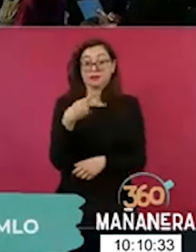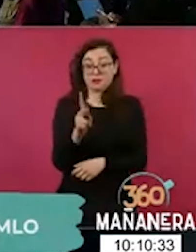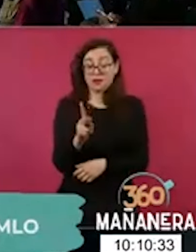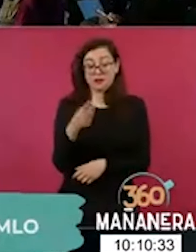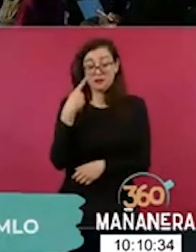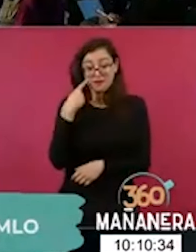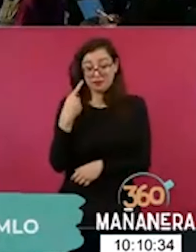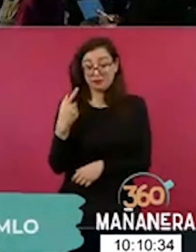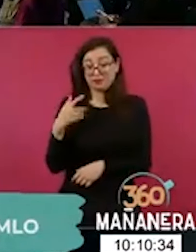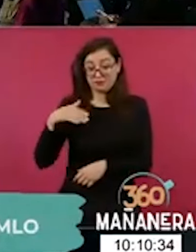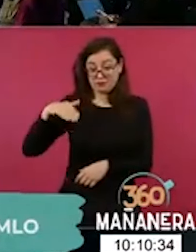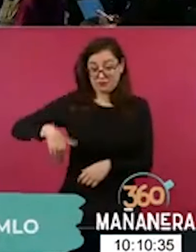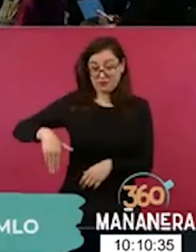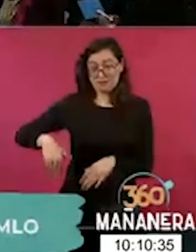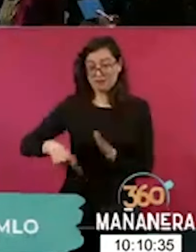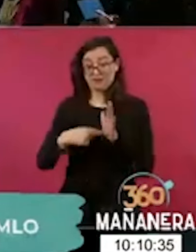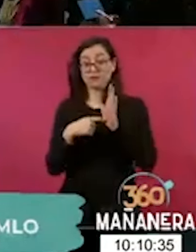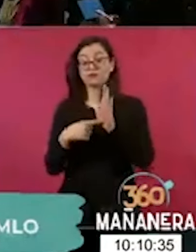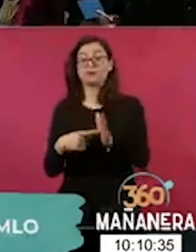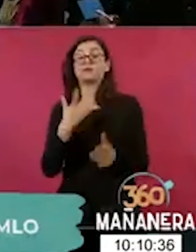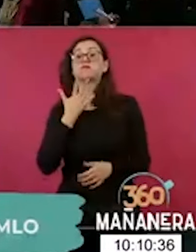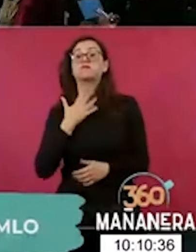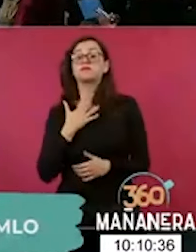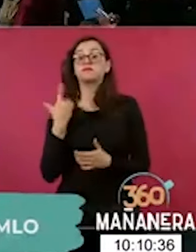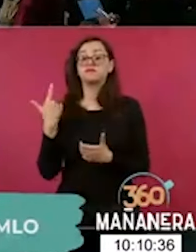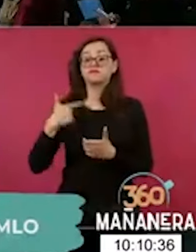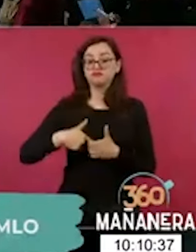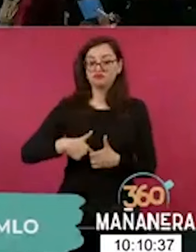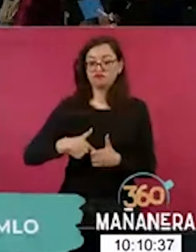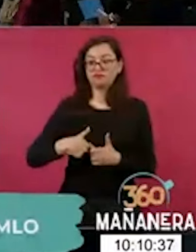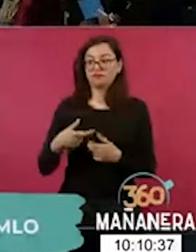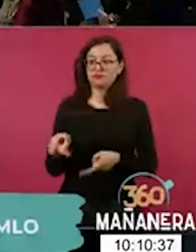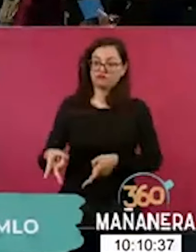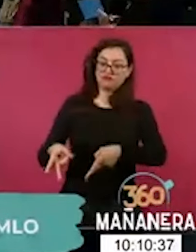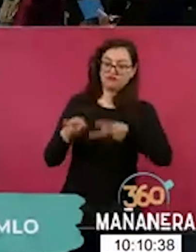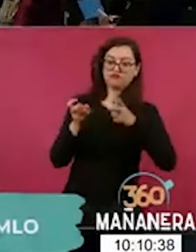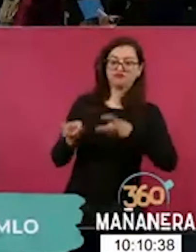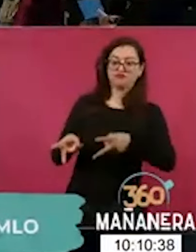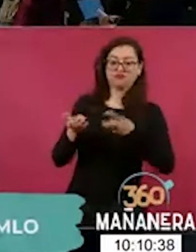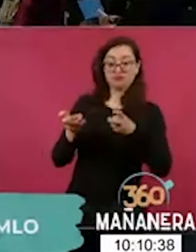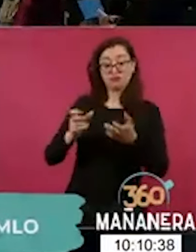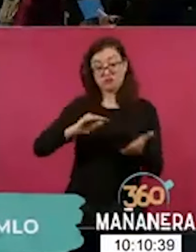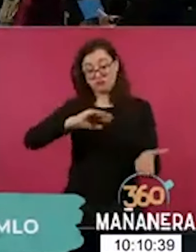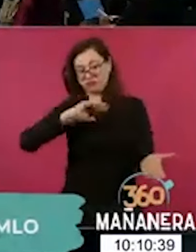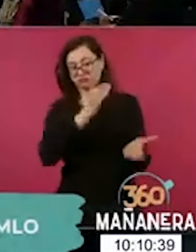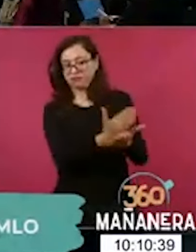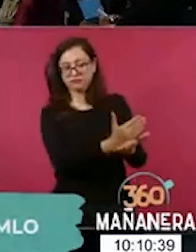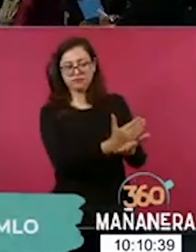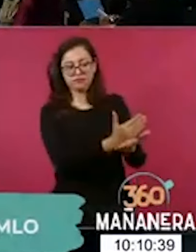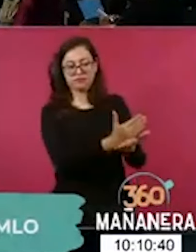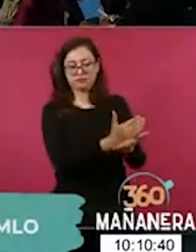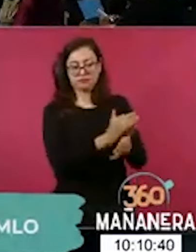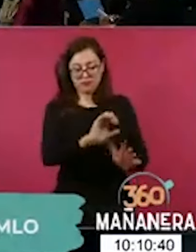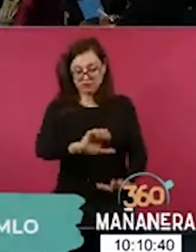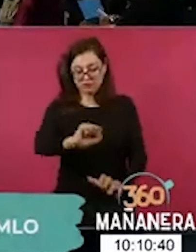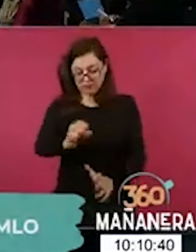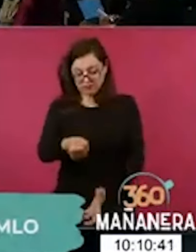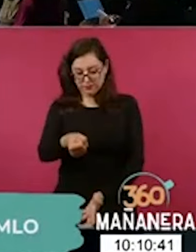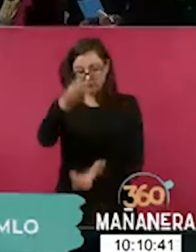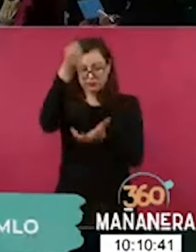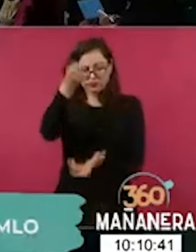huachicol. ¿Por qué no pones la? ¿Saben qué eso que se ahorró? Es lo que costó.